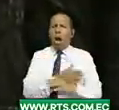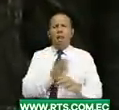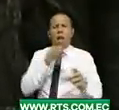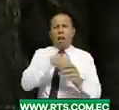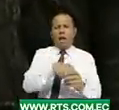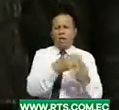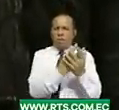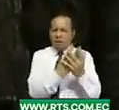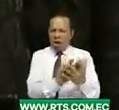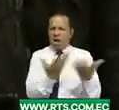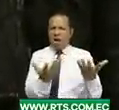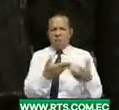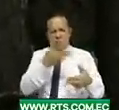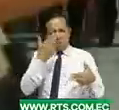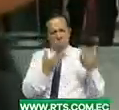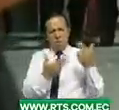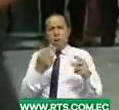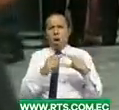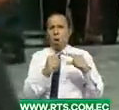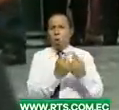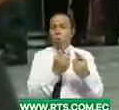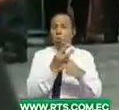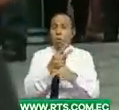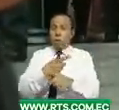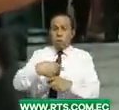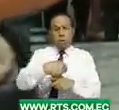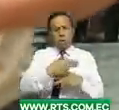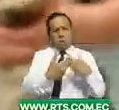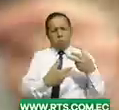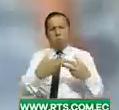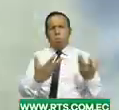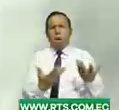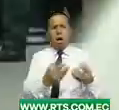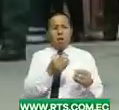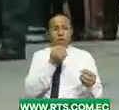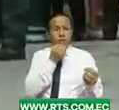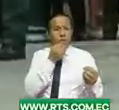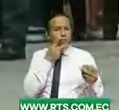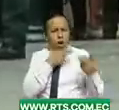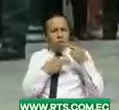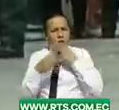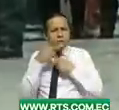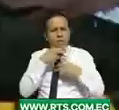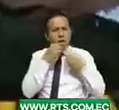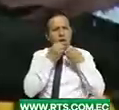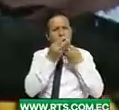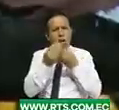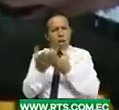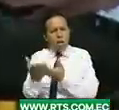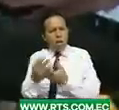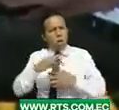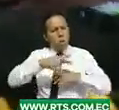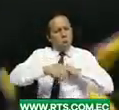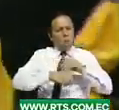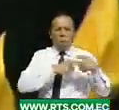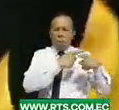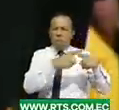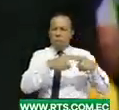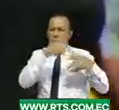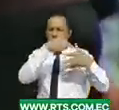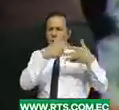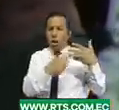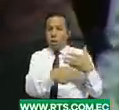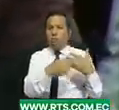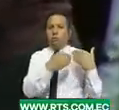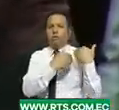organizaciones narcodelictivas, falsedad de información, asaltos y otros. Estaba asignado en la unidad